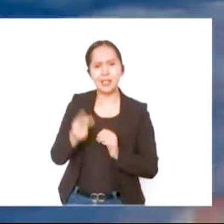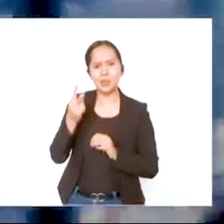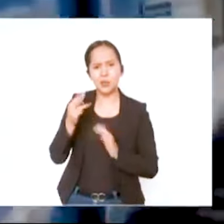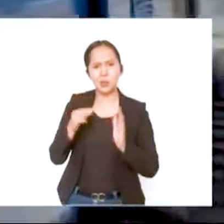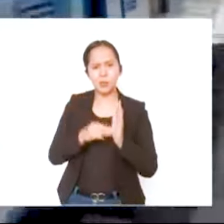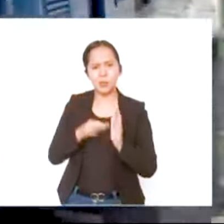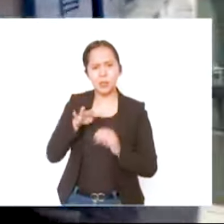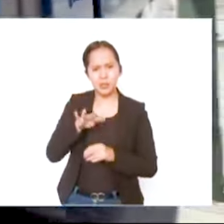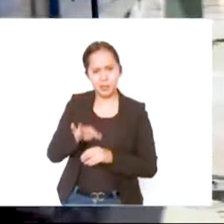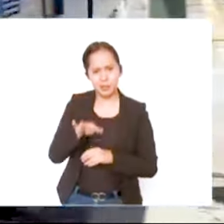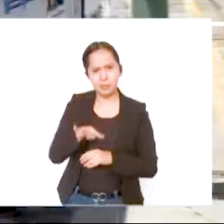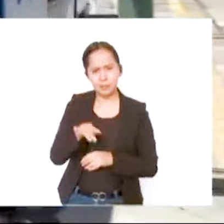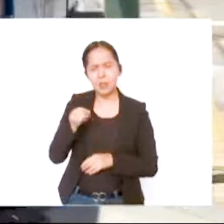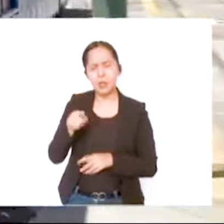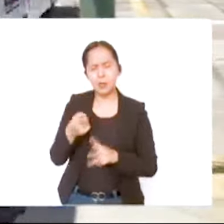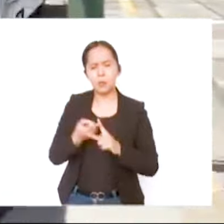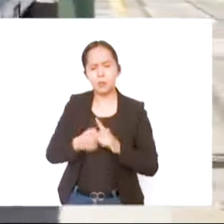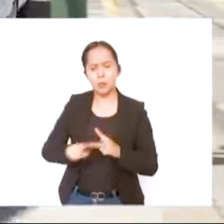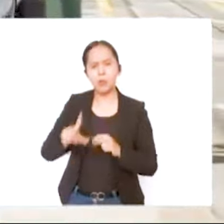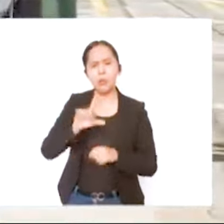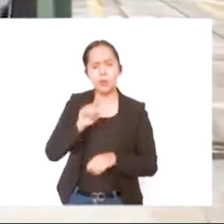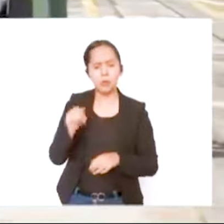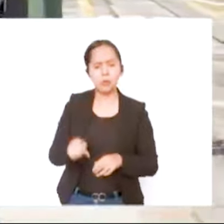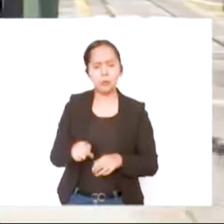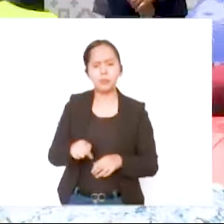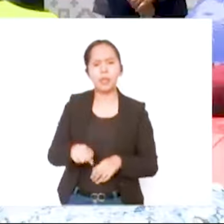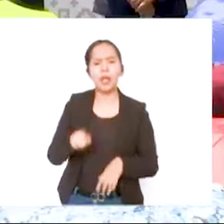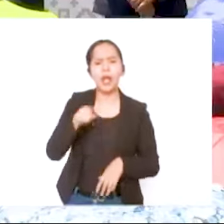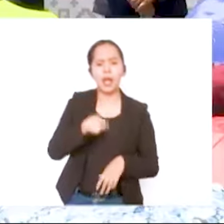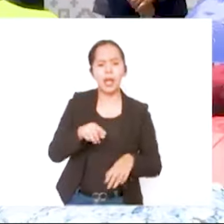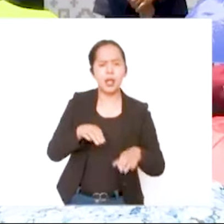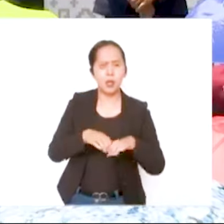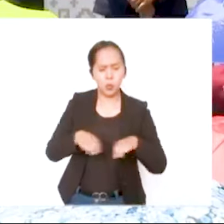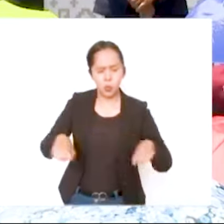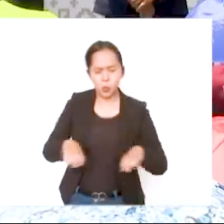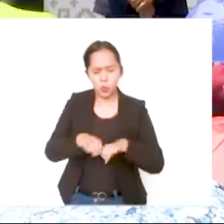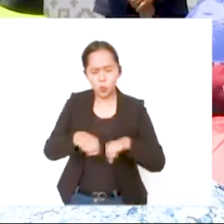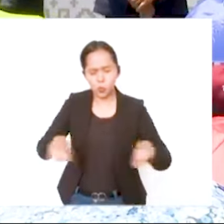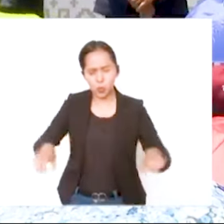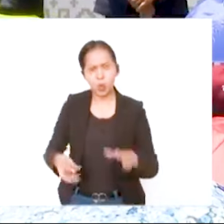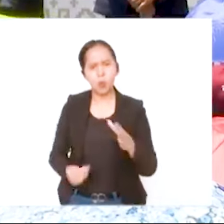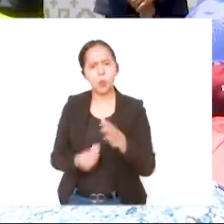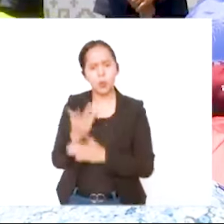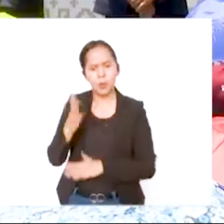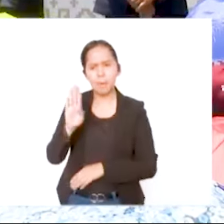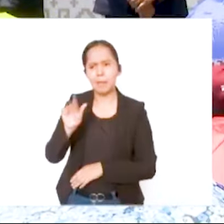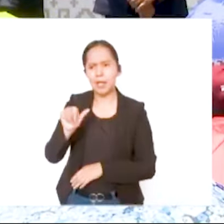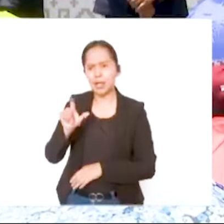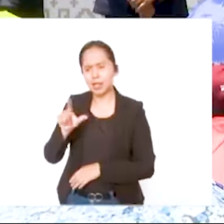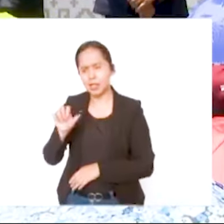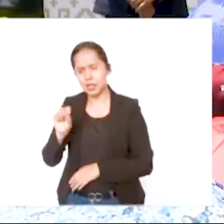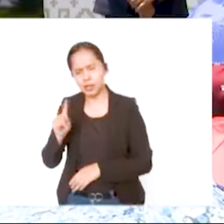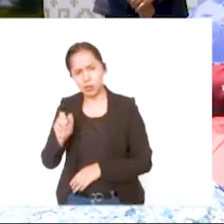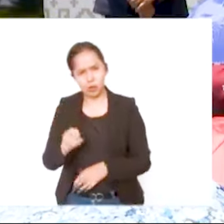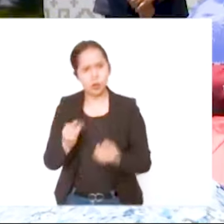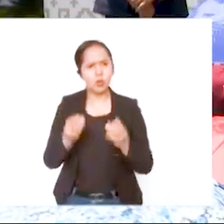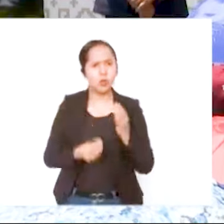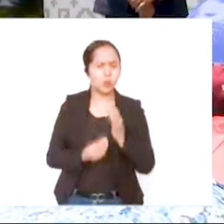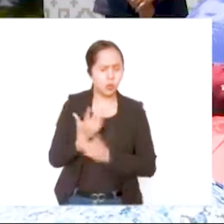2019, la mitad. Se cerró, se cambiaron las vías, se pusieron vías totalmente nuevas, balasto nuevo, durmientes